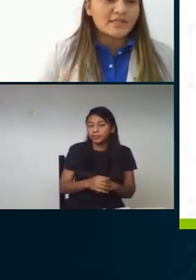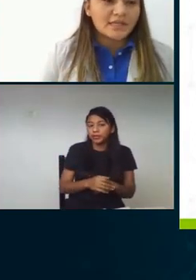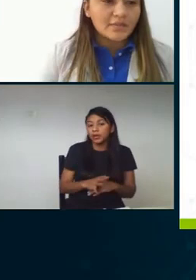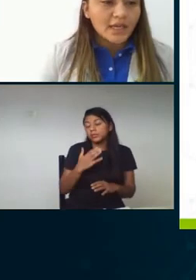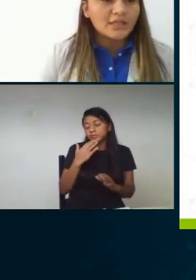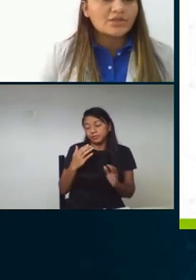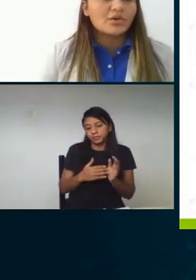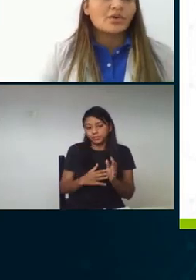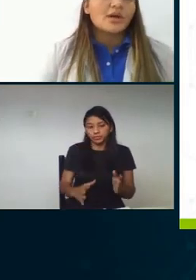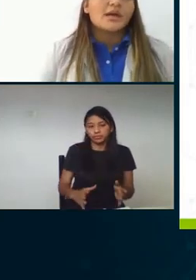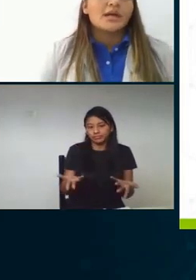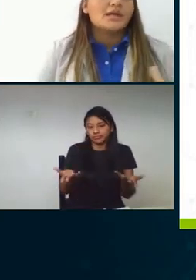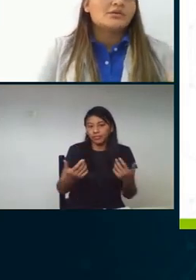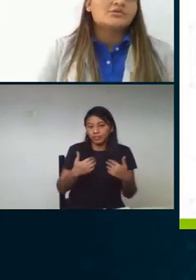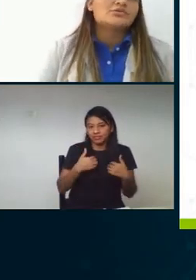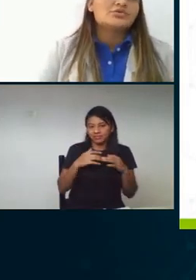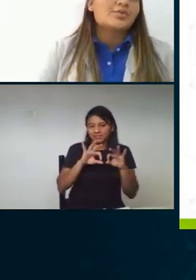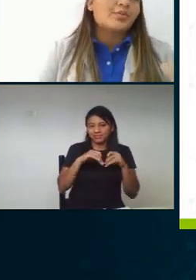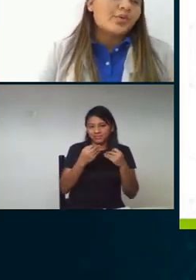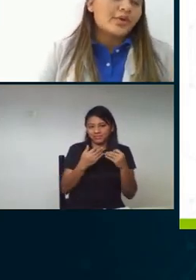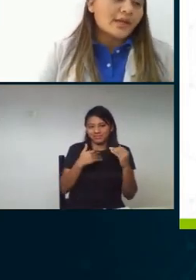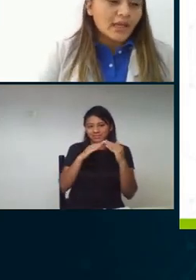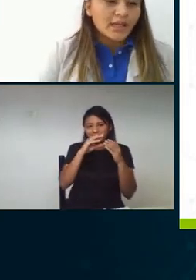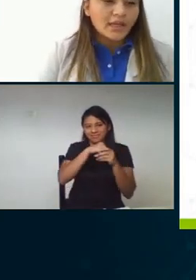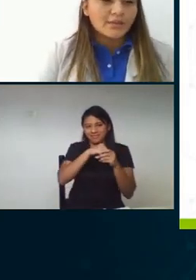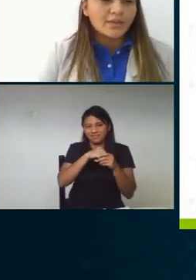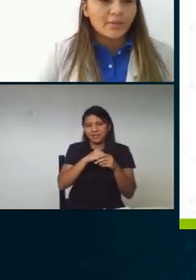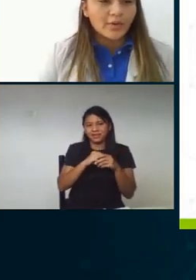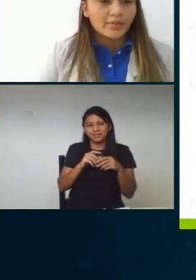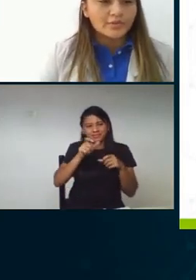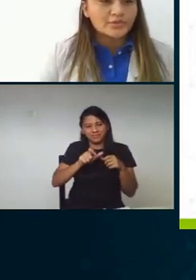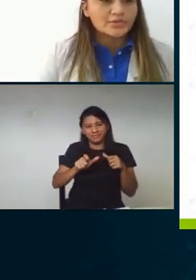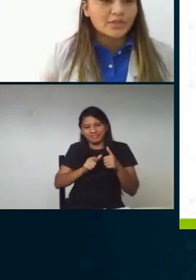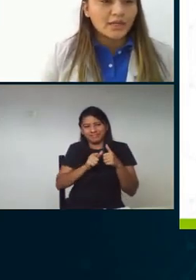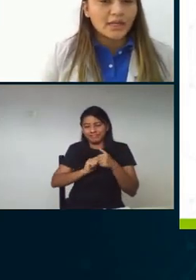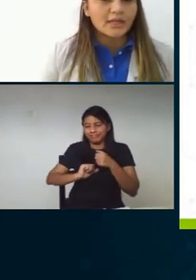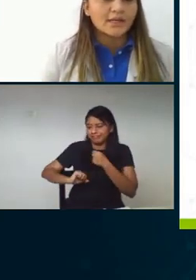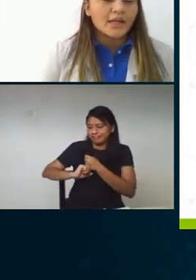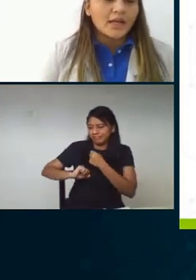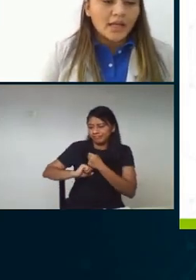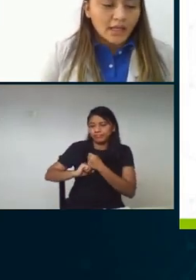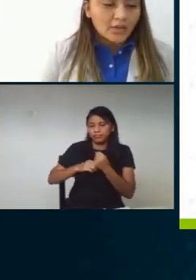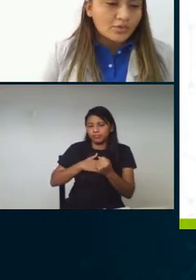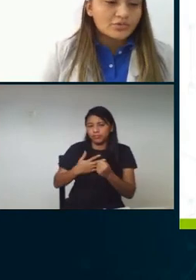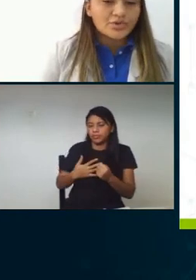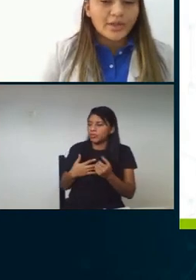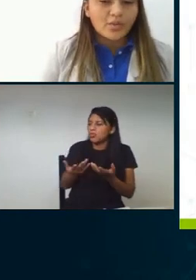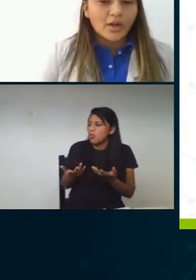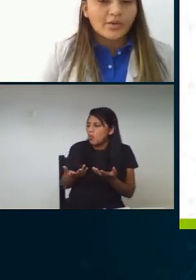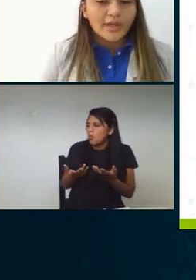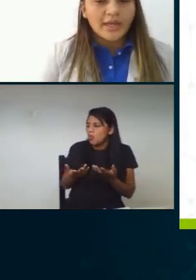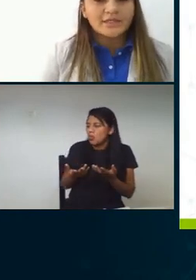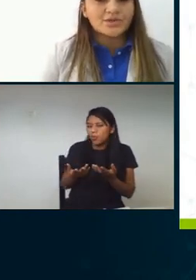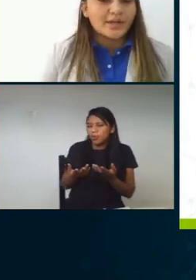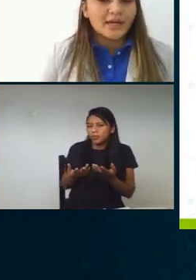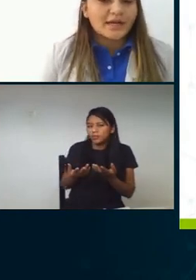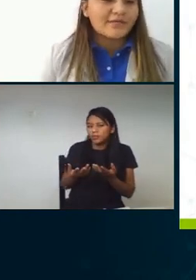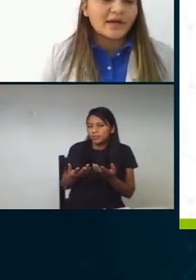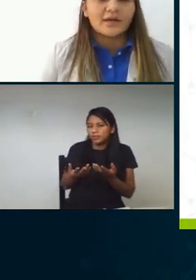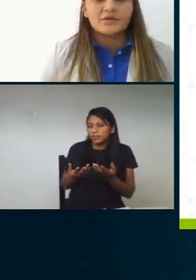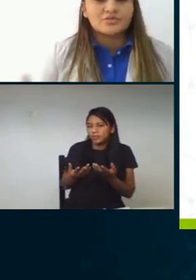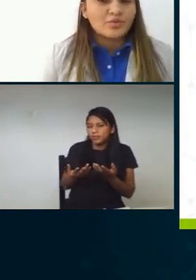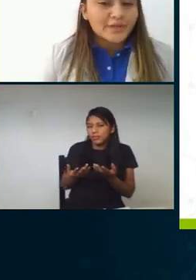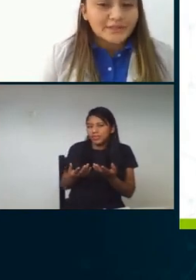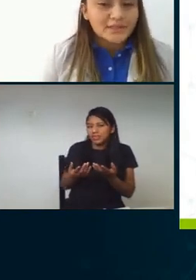ayudan con el seguimiento, nos proponen que podemos tener un uso adecuado de ello. En